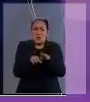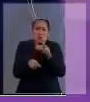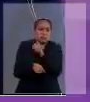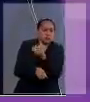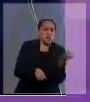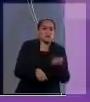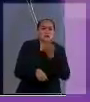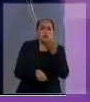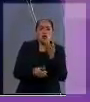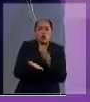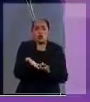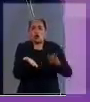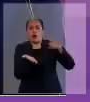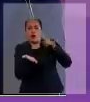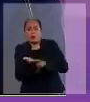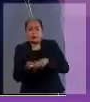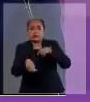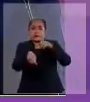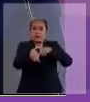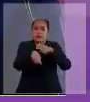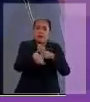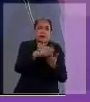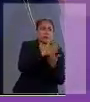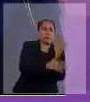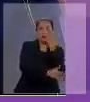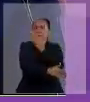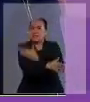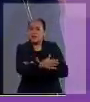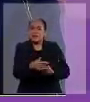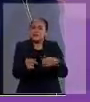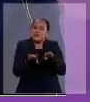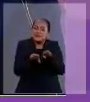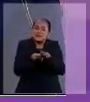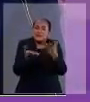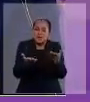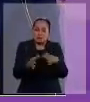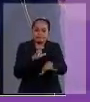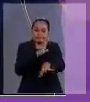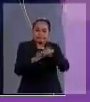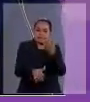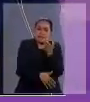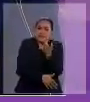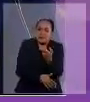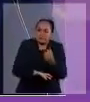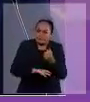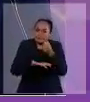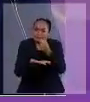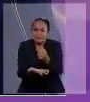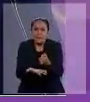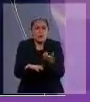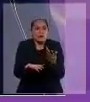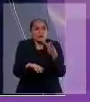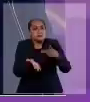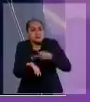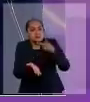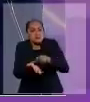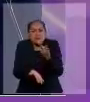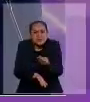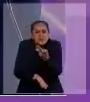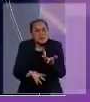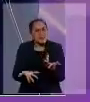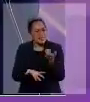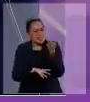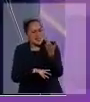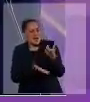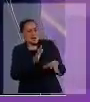turno. ¿Cómo va a arreglar eso? ¿De dónde va a salir ese dinero? La tercera vez que pregunto sobre dónde va a salir el dinero, que es, ¿de dónde va a